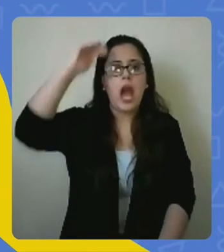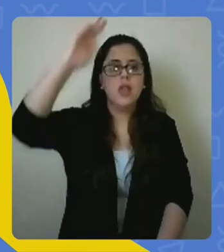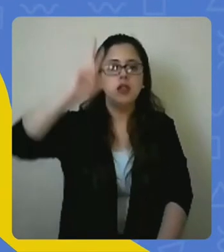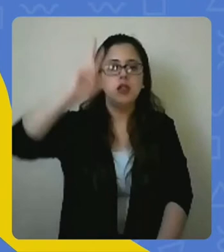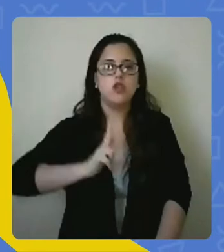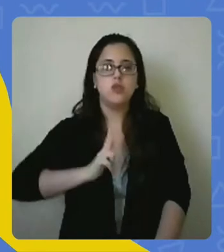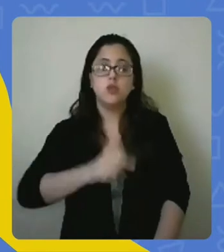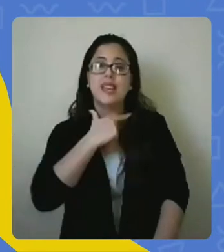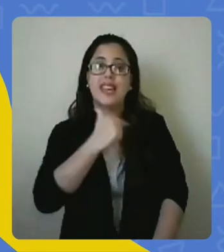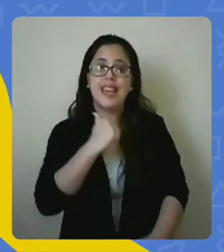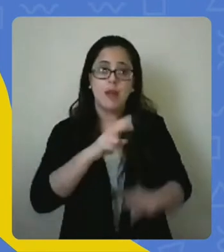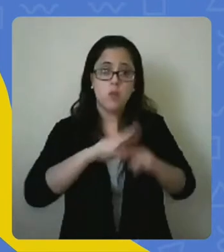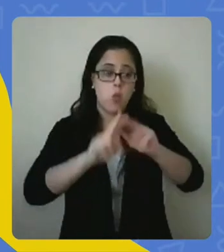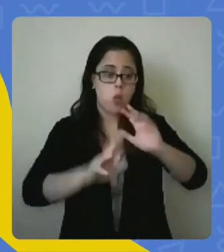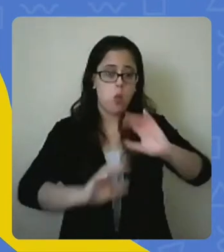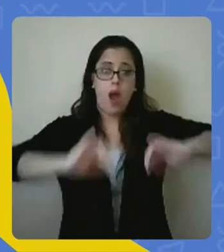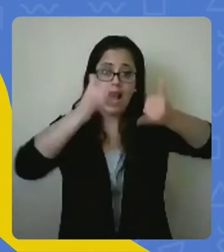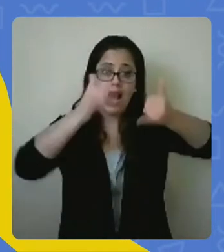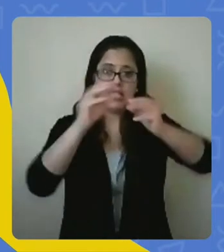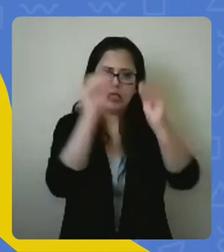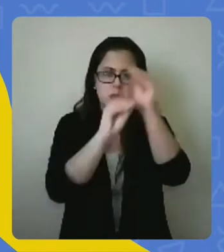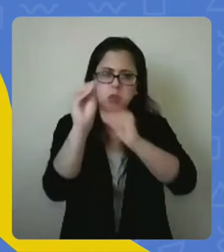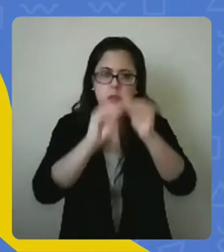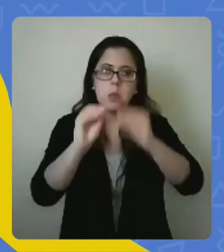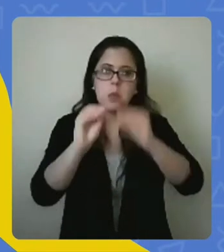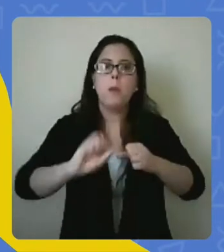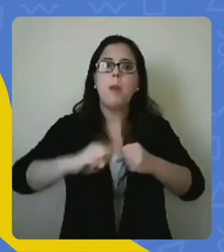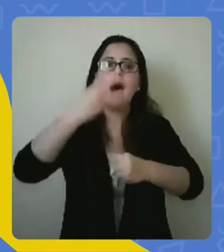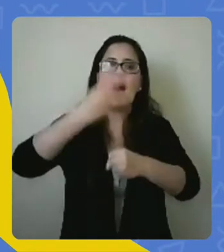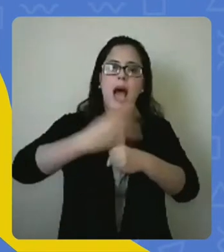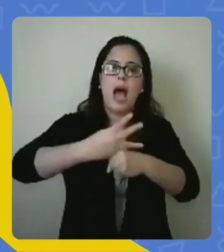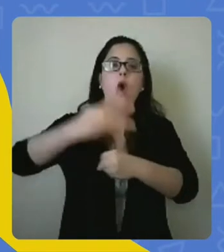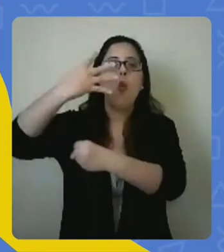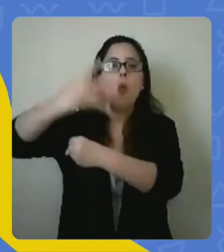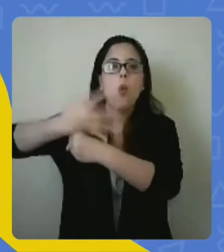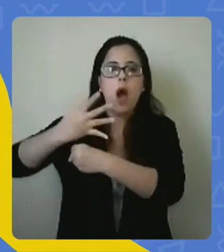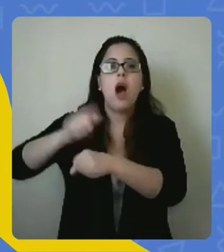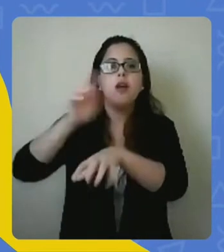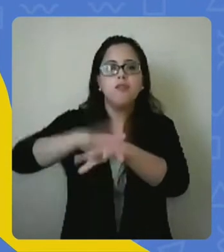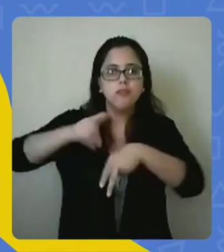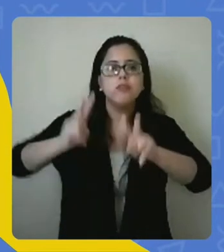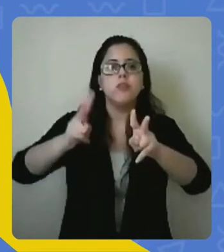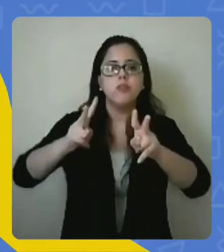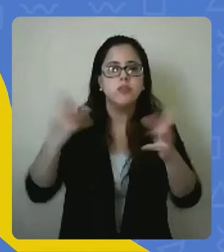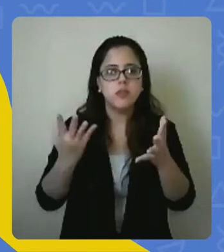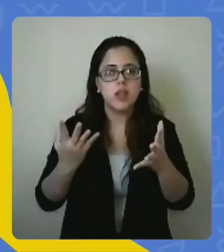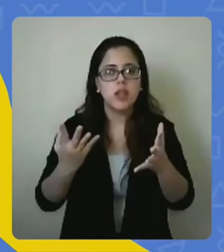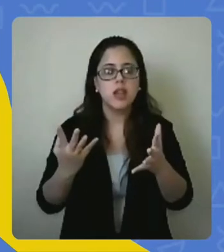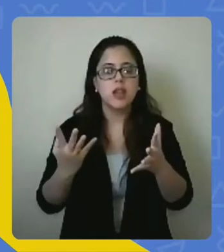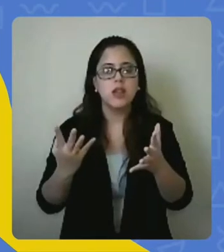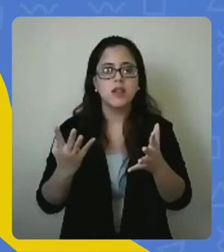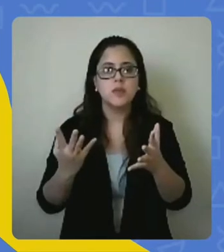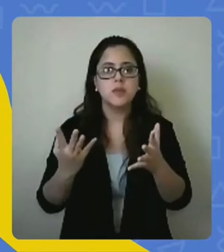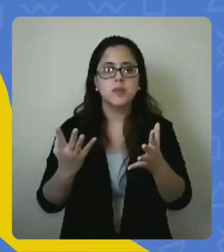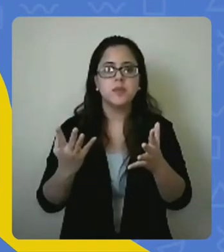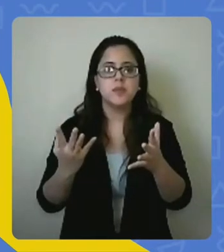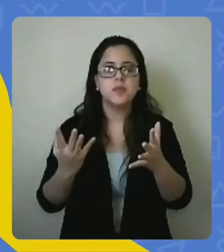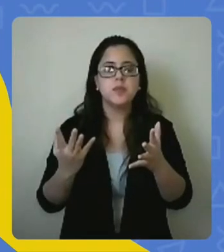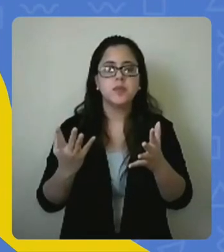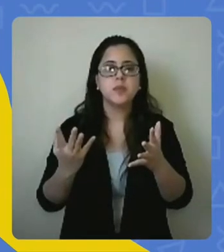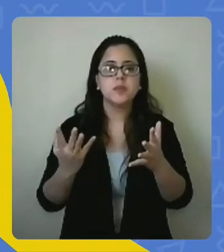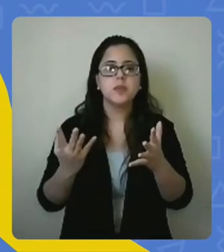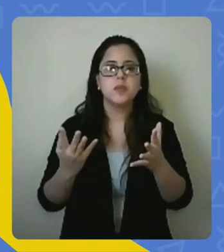desarrollando juegos para la tercera y cuarta edad, ya juegos que permitan tener una